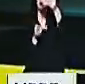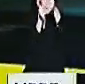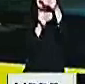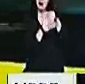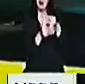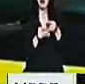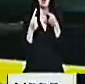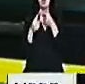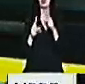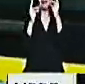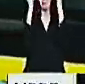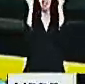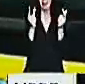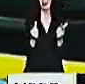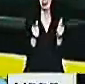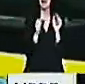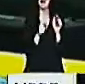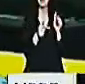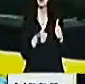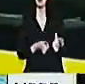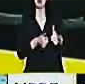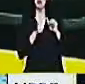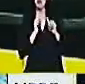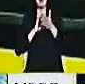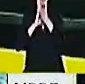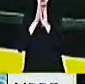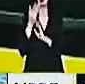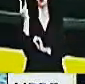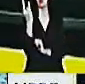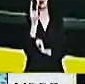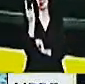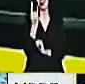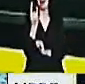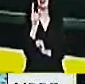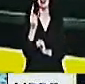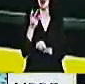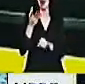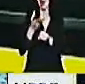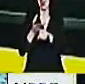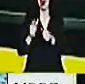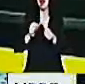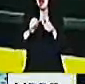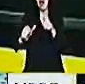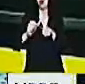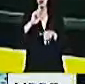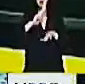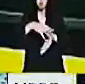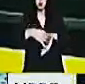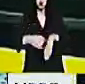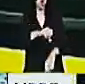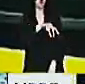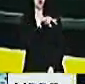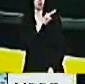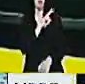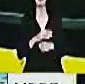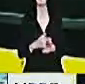capacidades. Por lo tanto, ese es un tremendo desafío para todas las universidades que nos encontramos en zonas extremas. Y además yo quisiera agregar